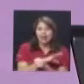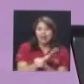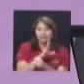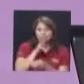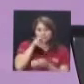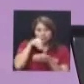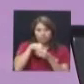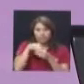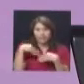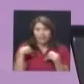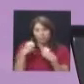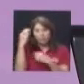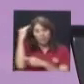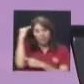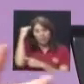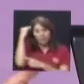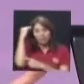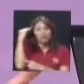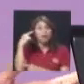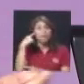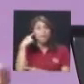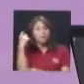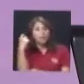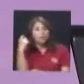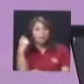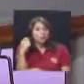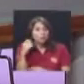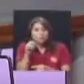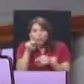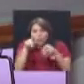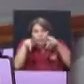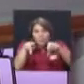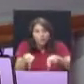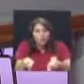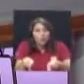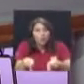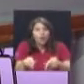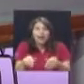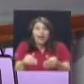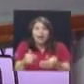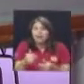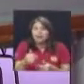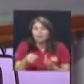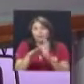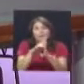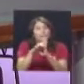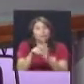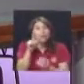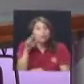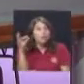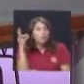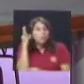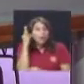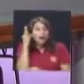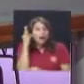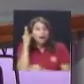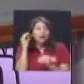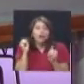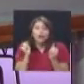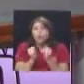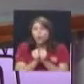mental porque porque de igual manera una persona que tiene una una mujer con una capacidad disminuida